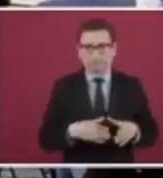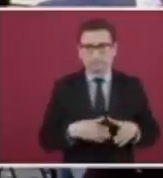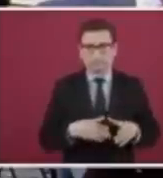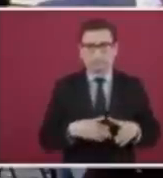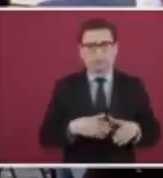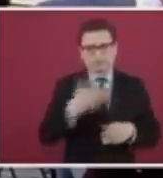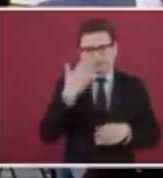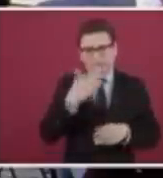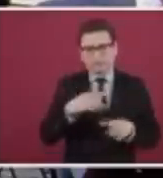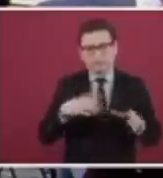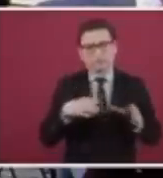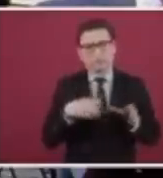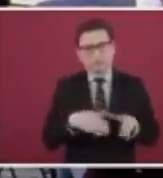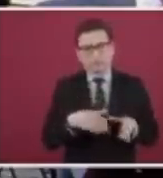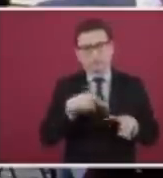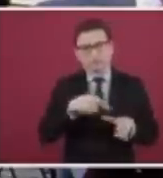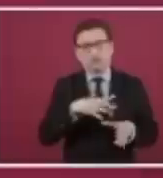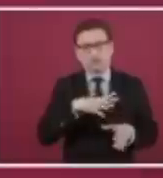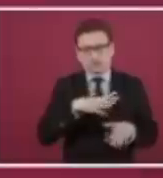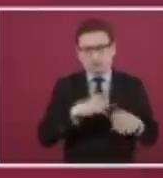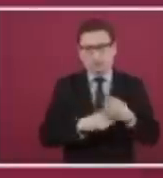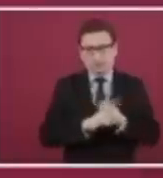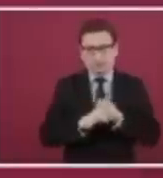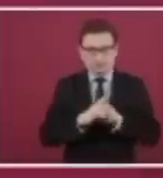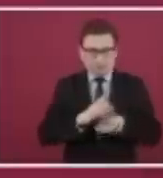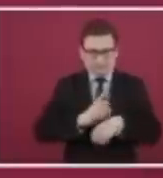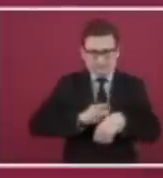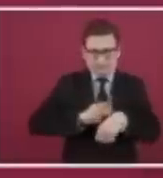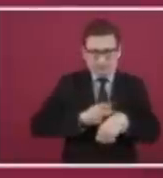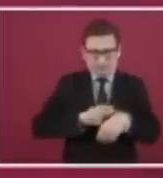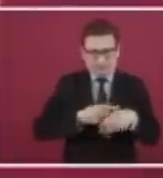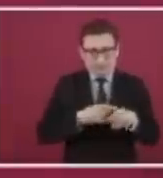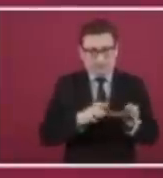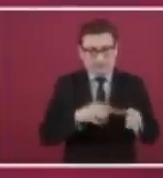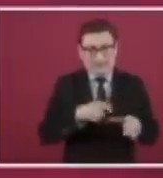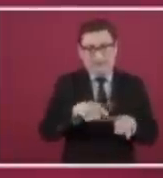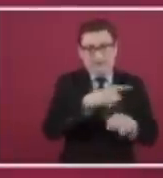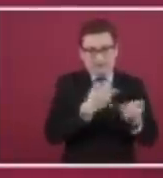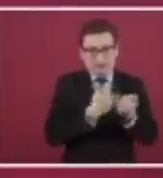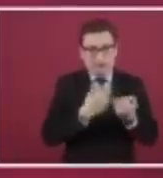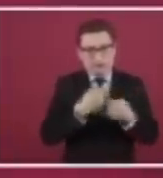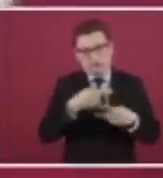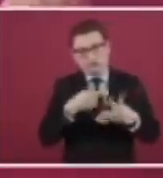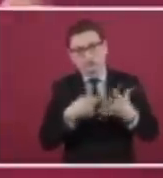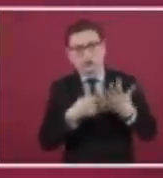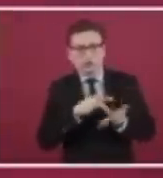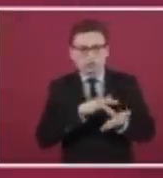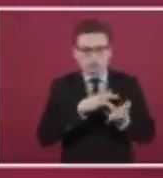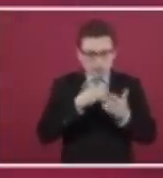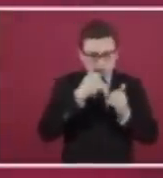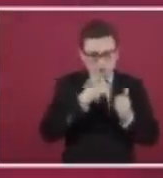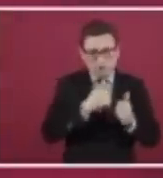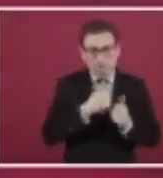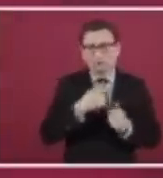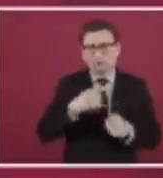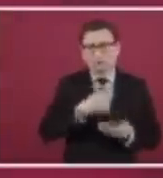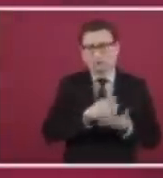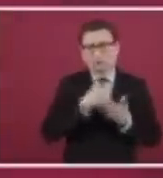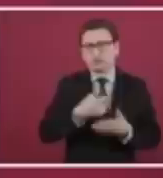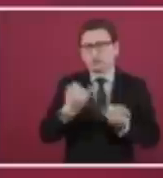problema de salud. Ellos tienen opciones, tienen alternativas, nos están ayudando, ya estamos buscando.